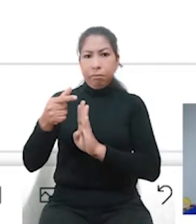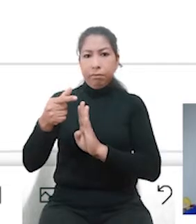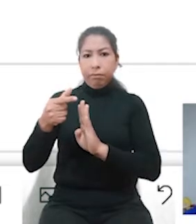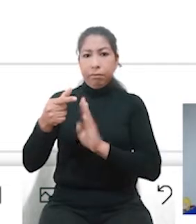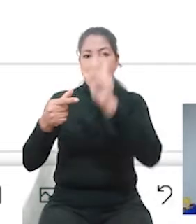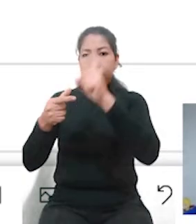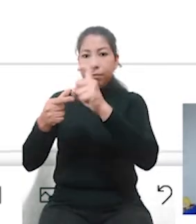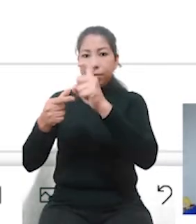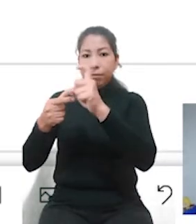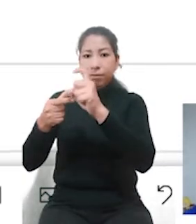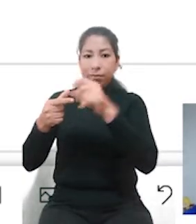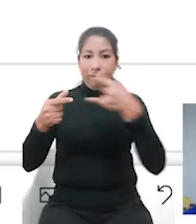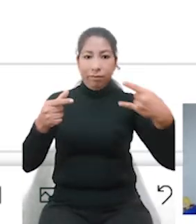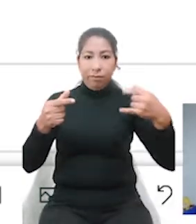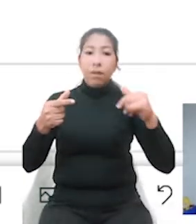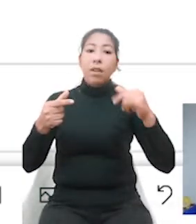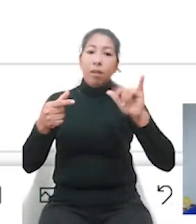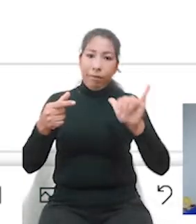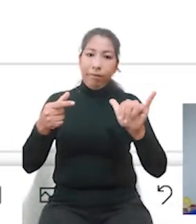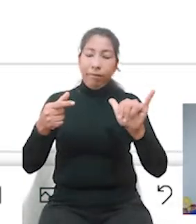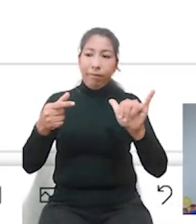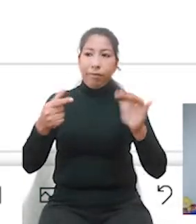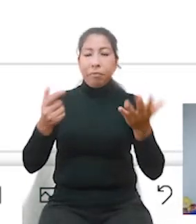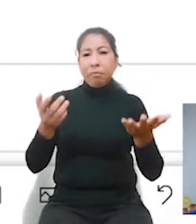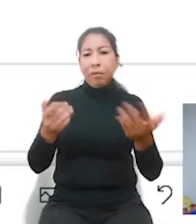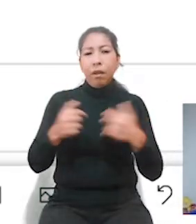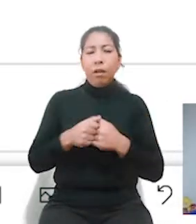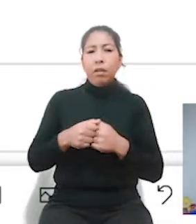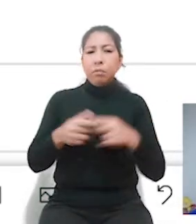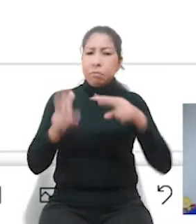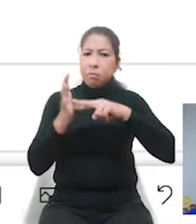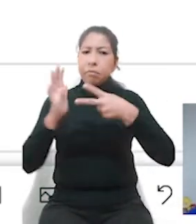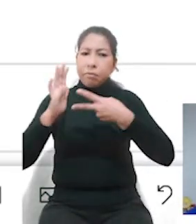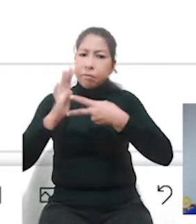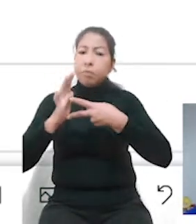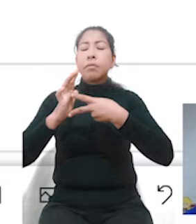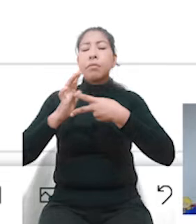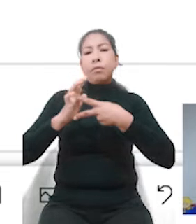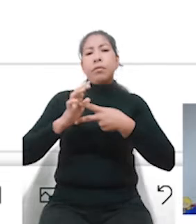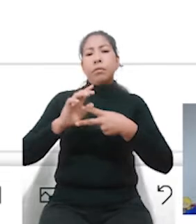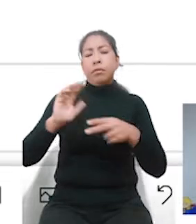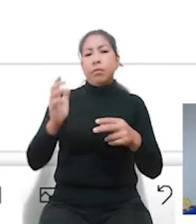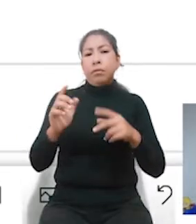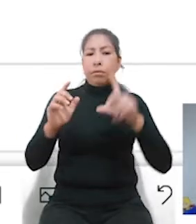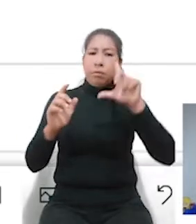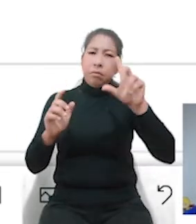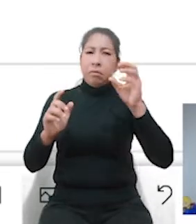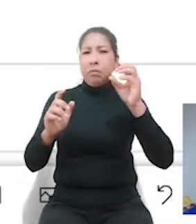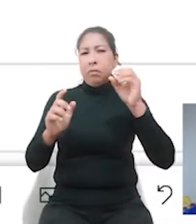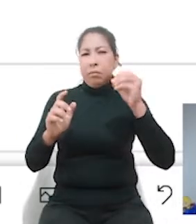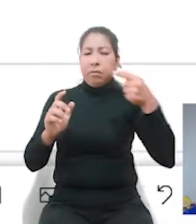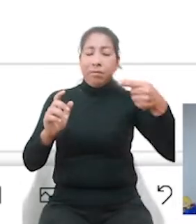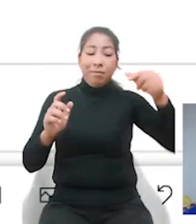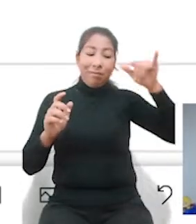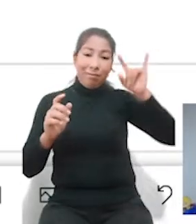base, el argumento y el exponente o logaritmo. Y por definición, el logaritmo es aquel